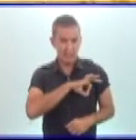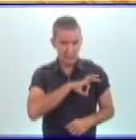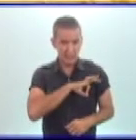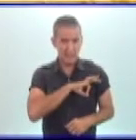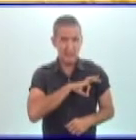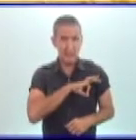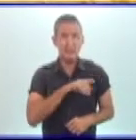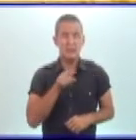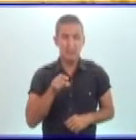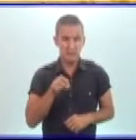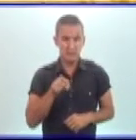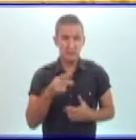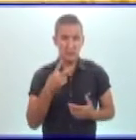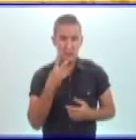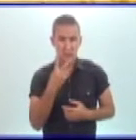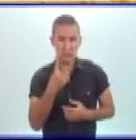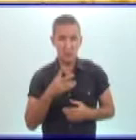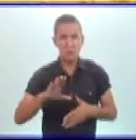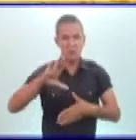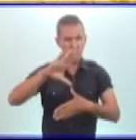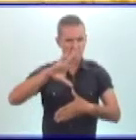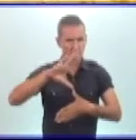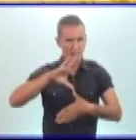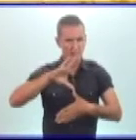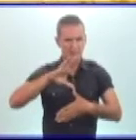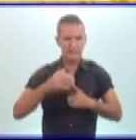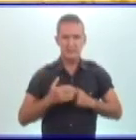esencialmente en América.